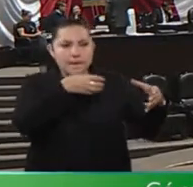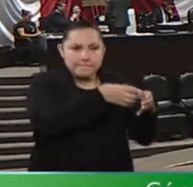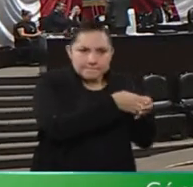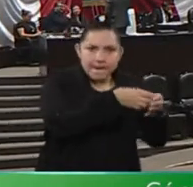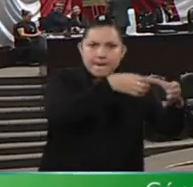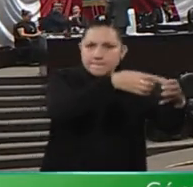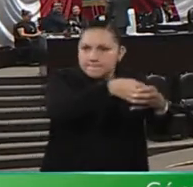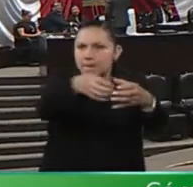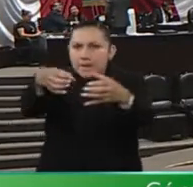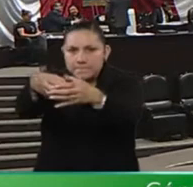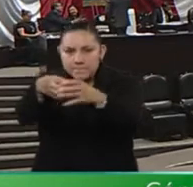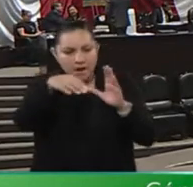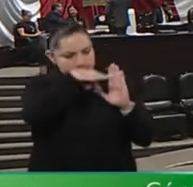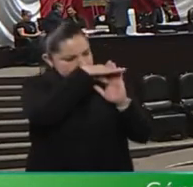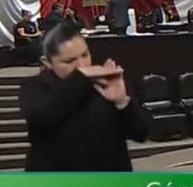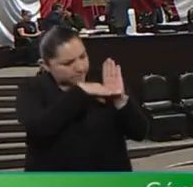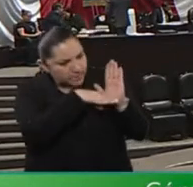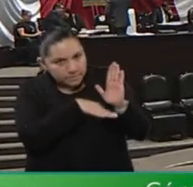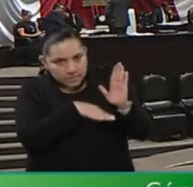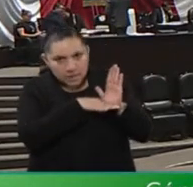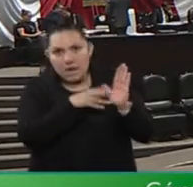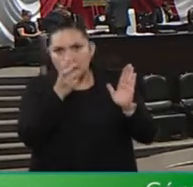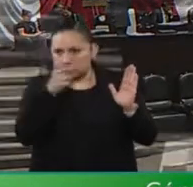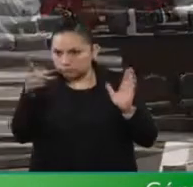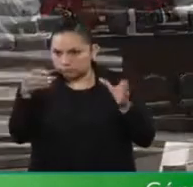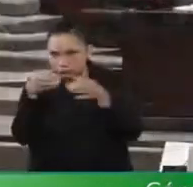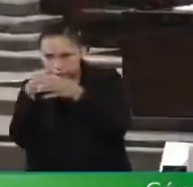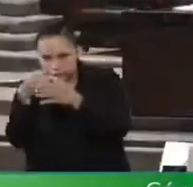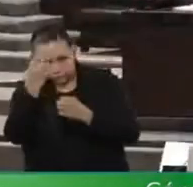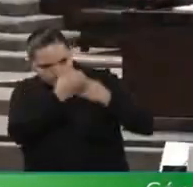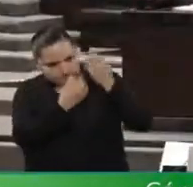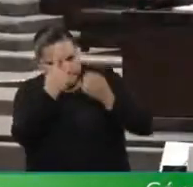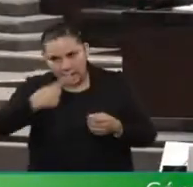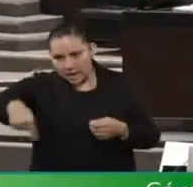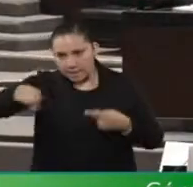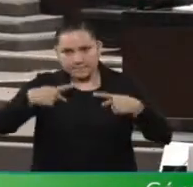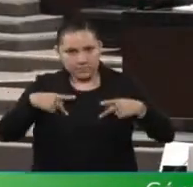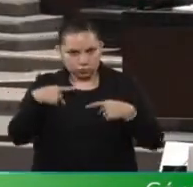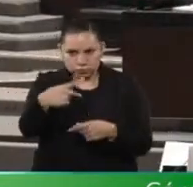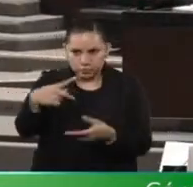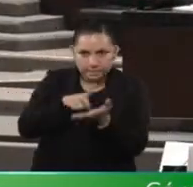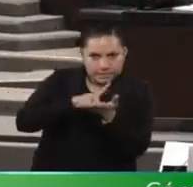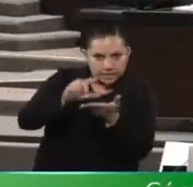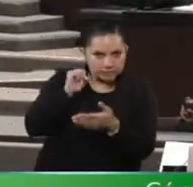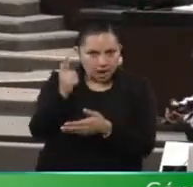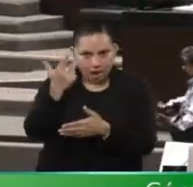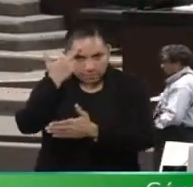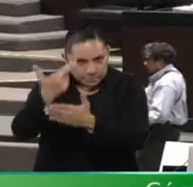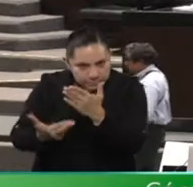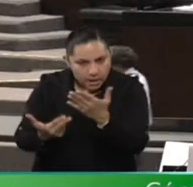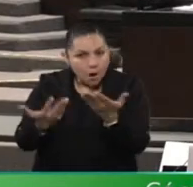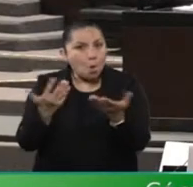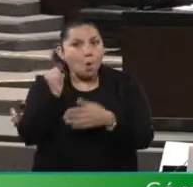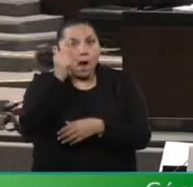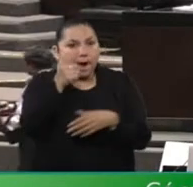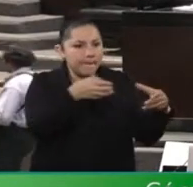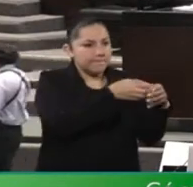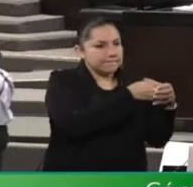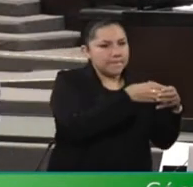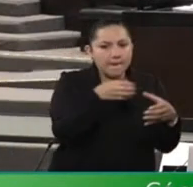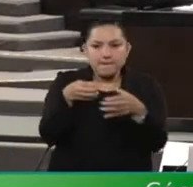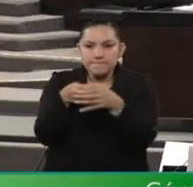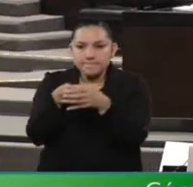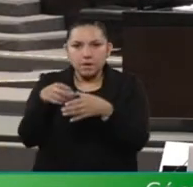que contravenga los derechos de la ciudadanía, que invada esferas de competencia o vulnere el orden constitucional.